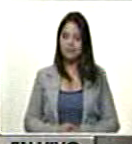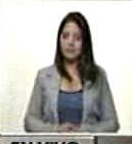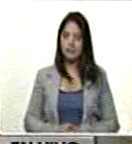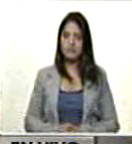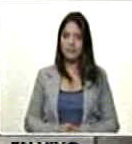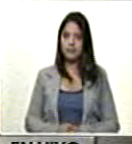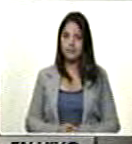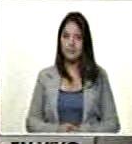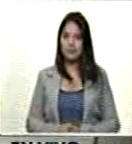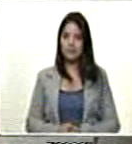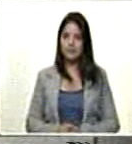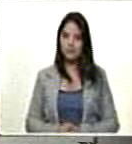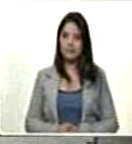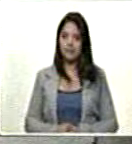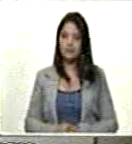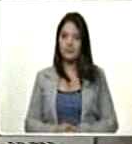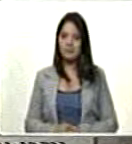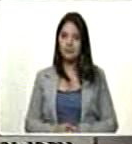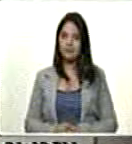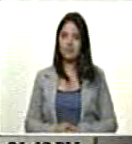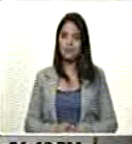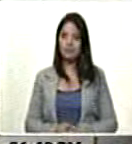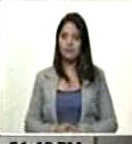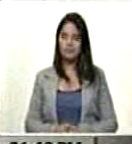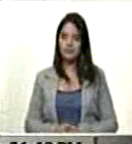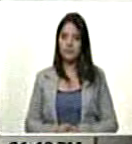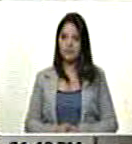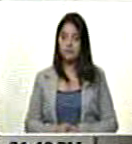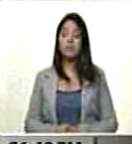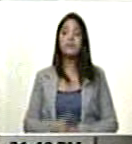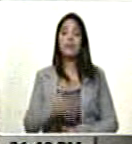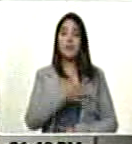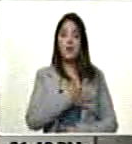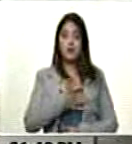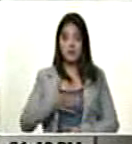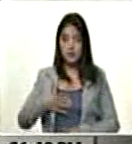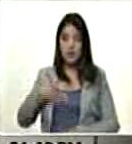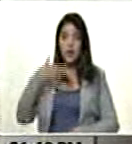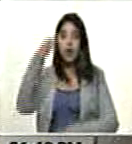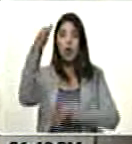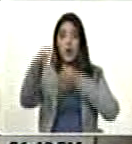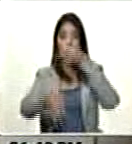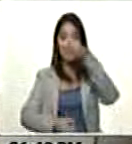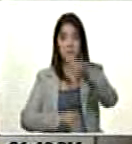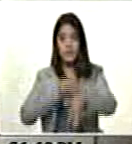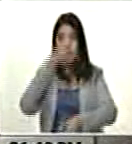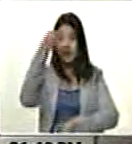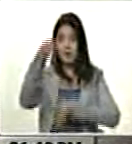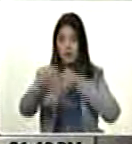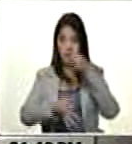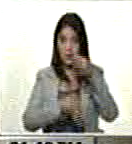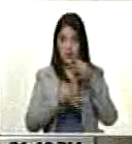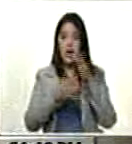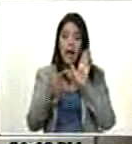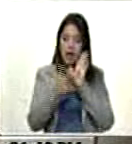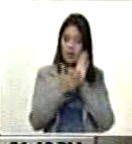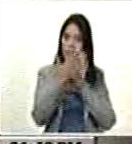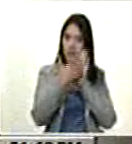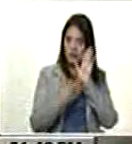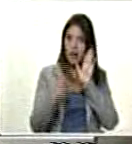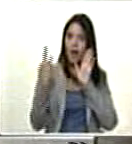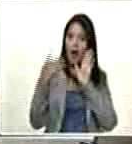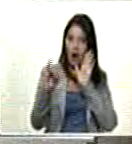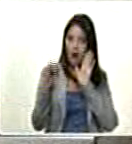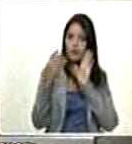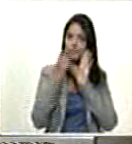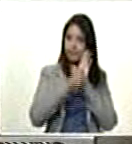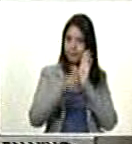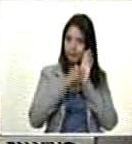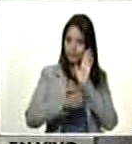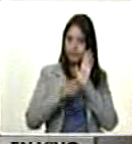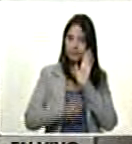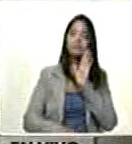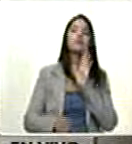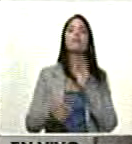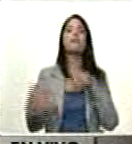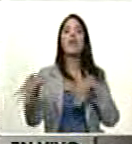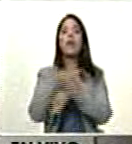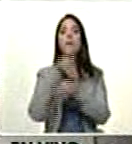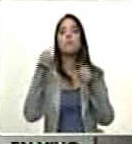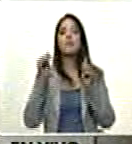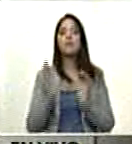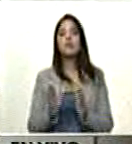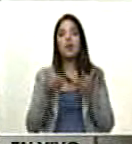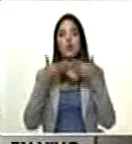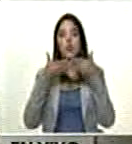guardia. Quiero explicar, esto aparece también en este plan, que el Ministerio